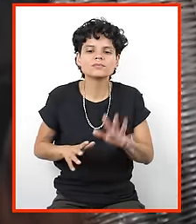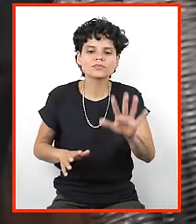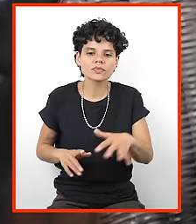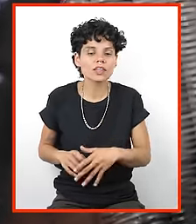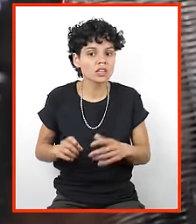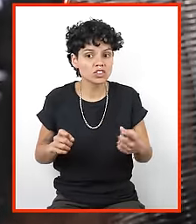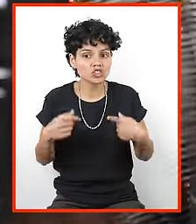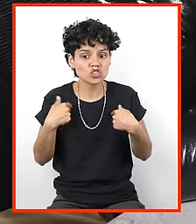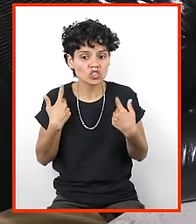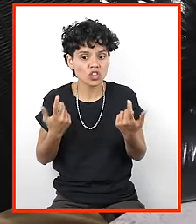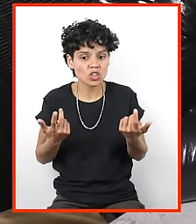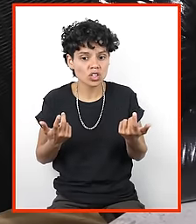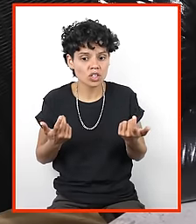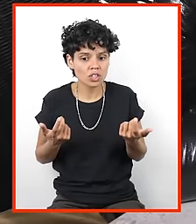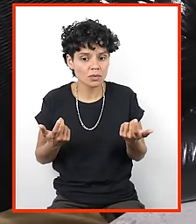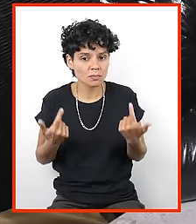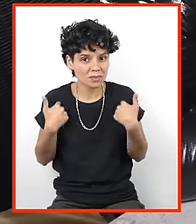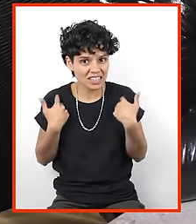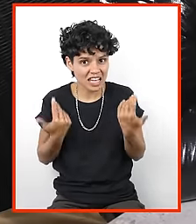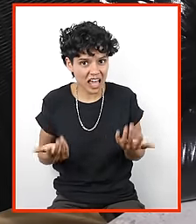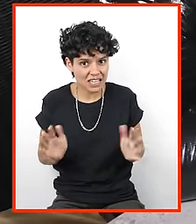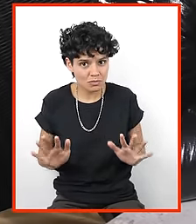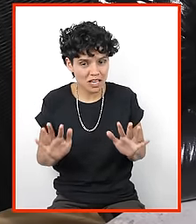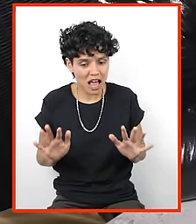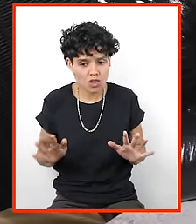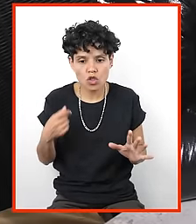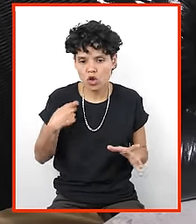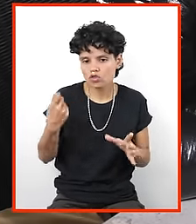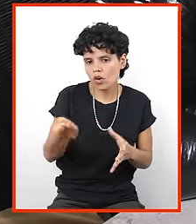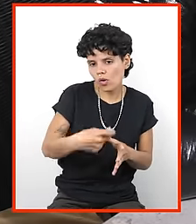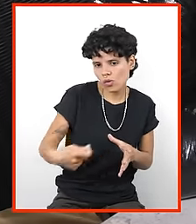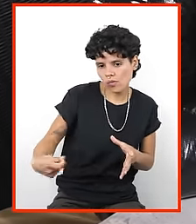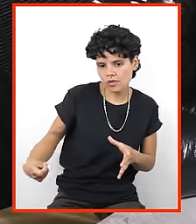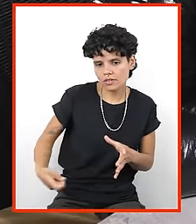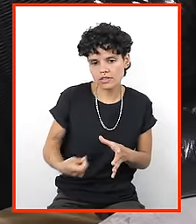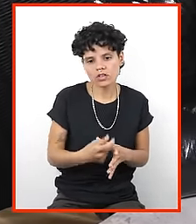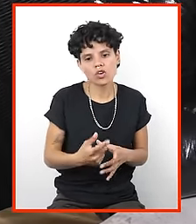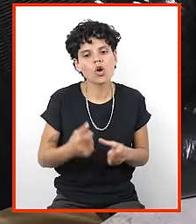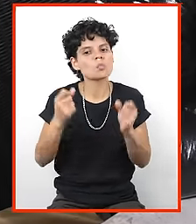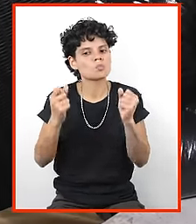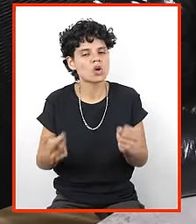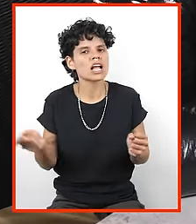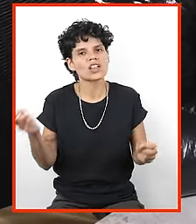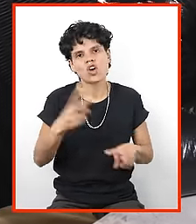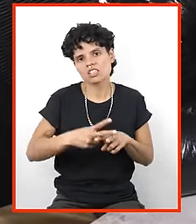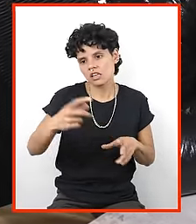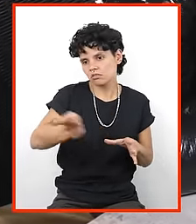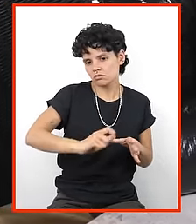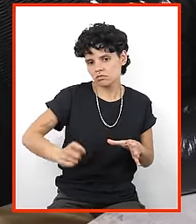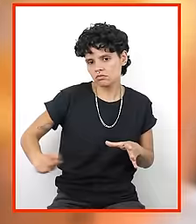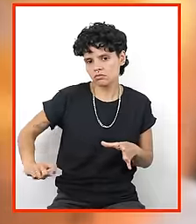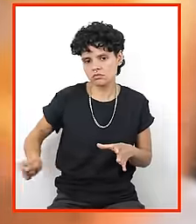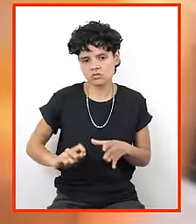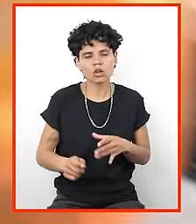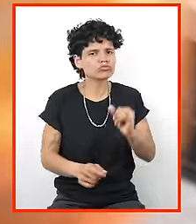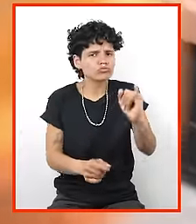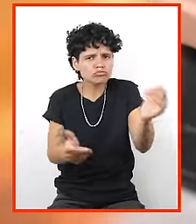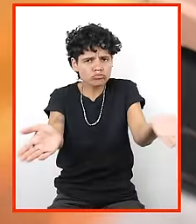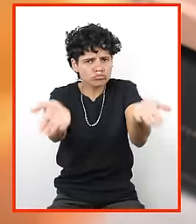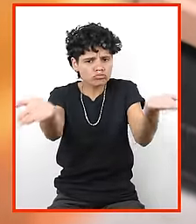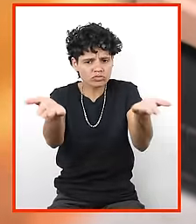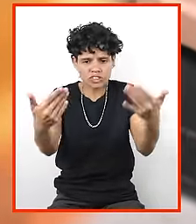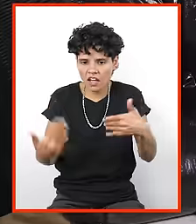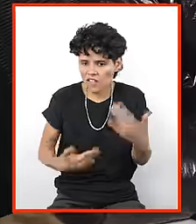¿Tengo que terminar? ¿O me estáis esperando de verdad? ¿O puedo hacer esto todo el programa? Todo el programa, pero porque está. Pero ya